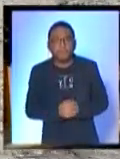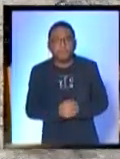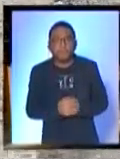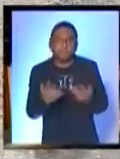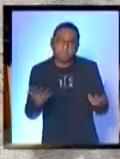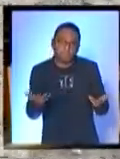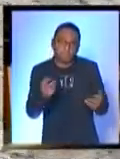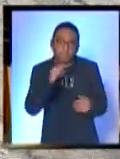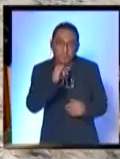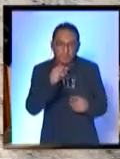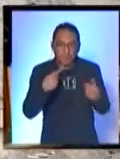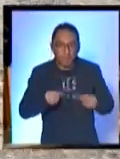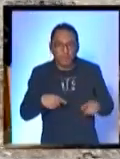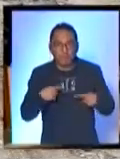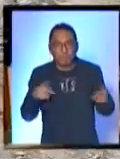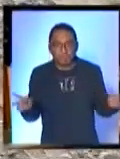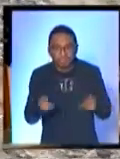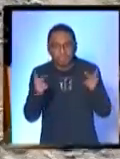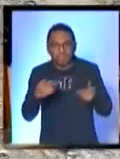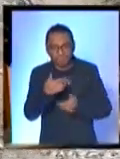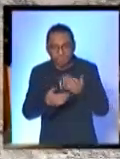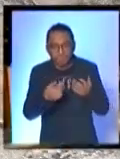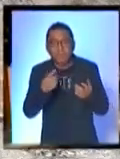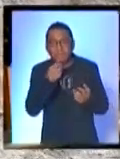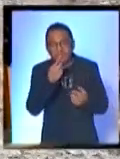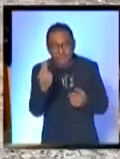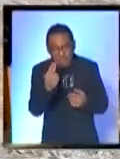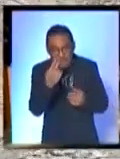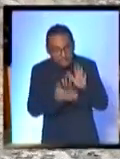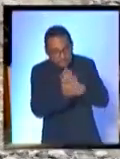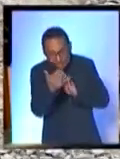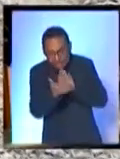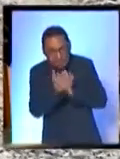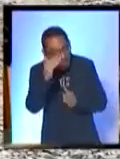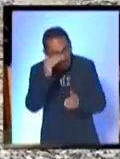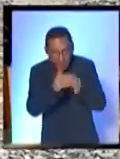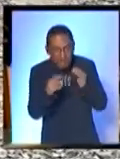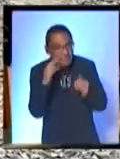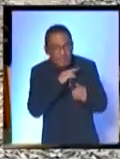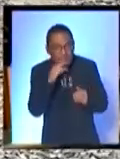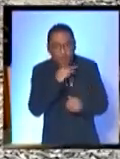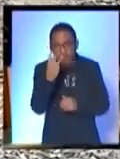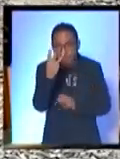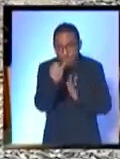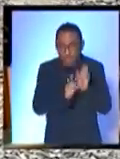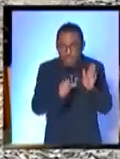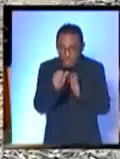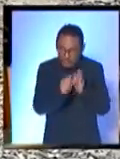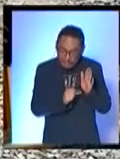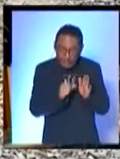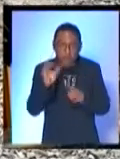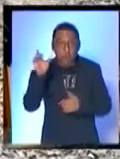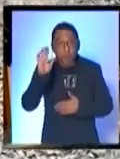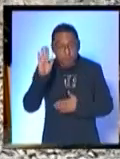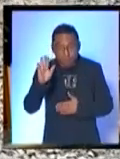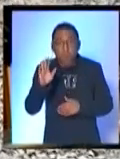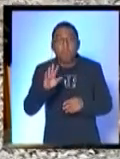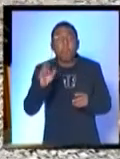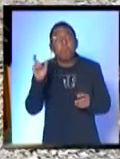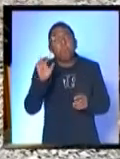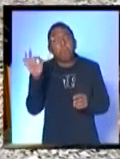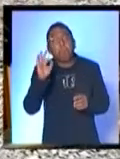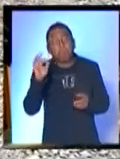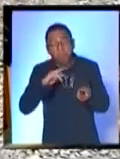Es así que los comerciantes exigen que las obras sean concluidas en los 3 meses que les prometieron, ya que de lo contrario la